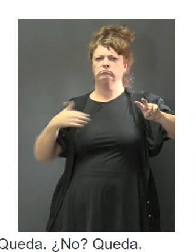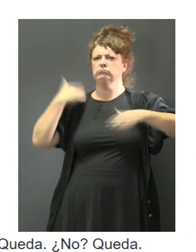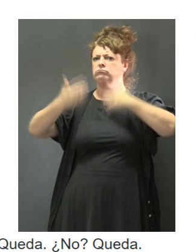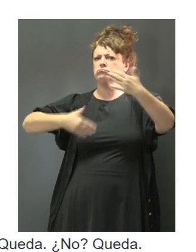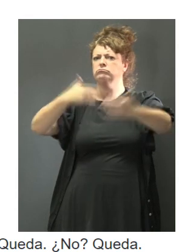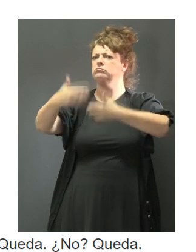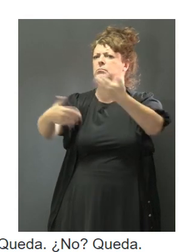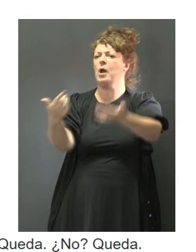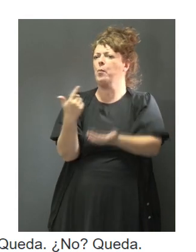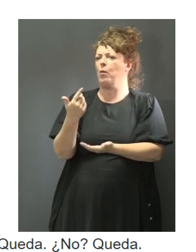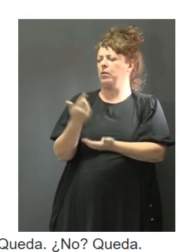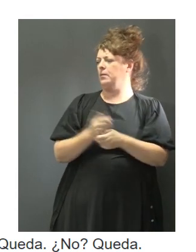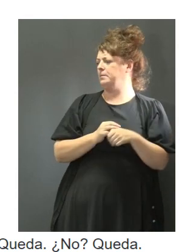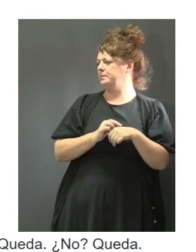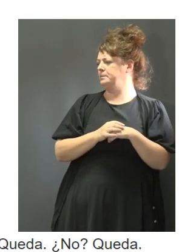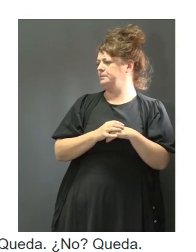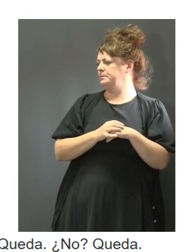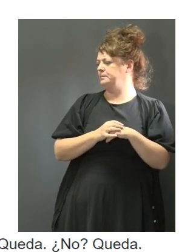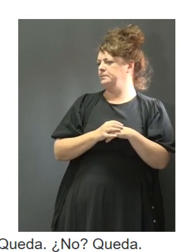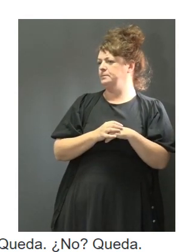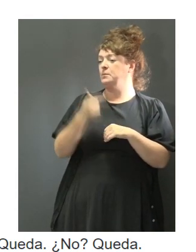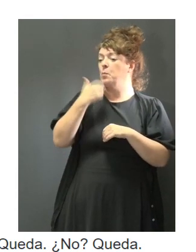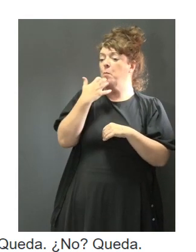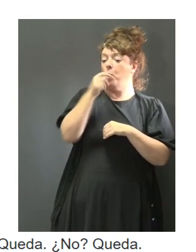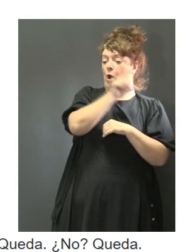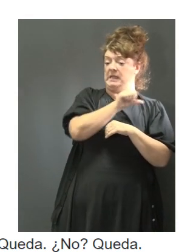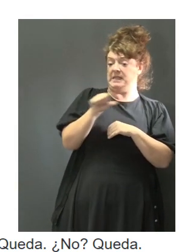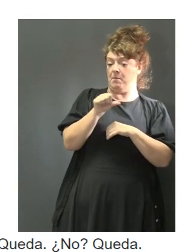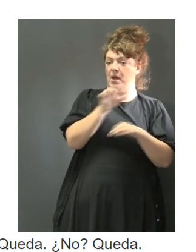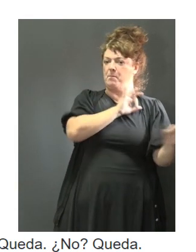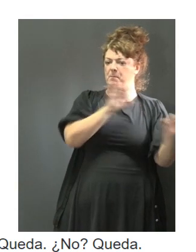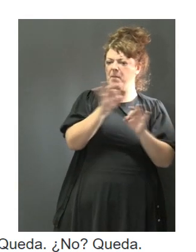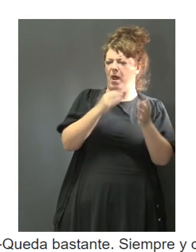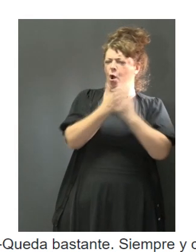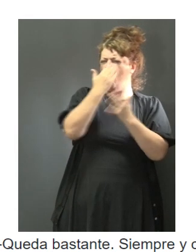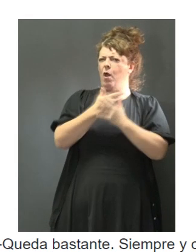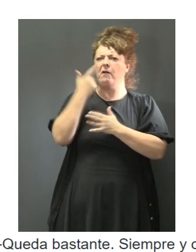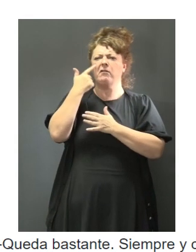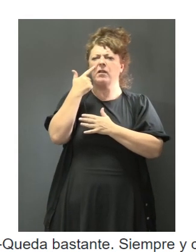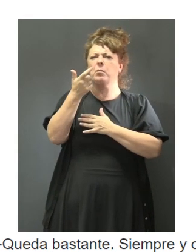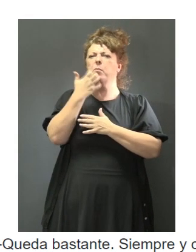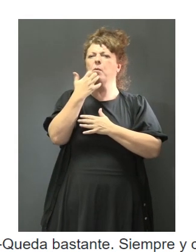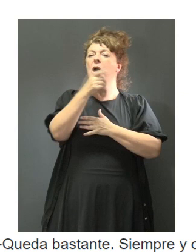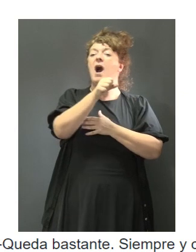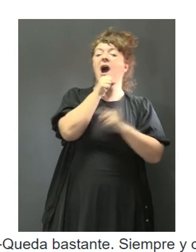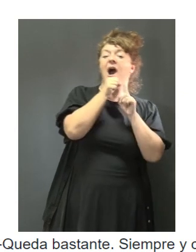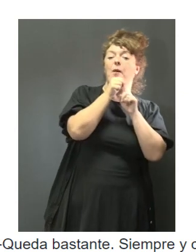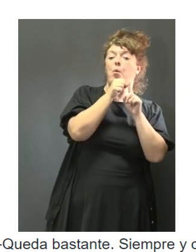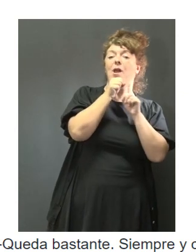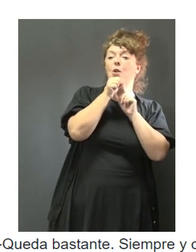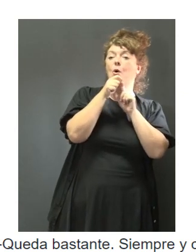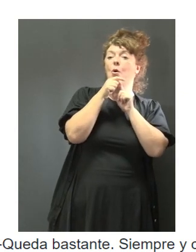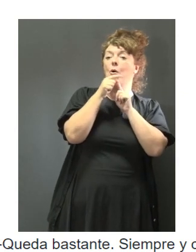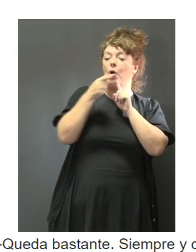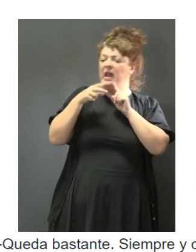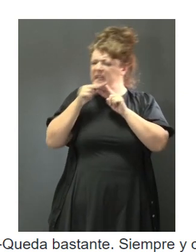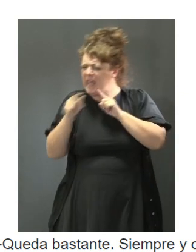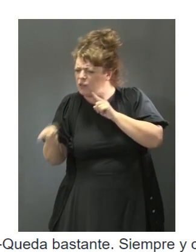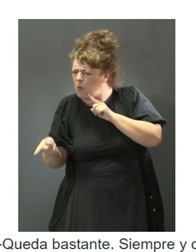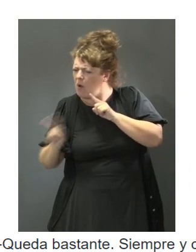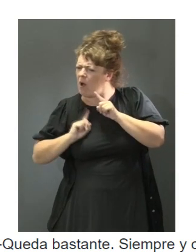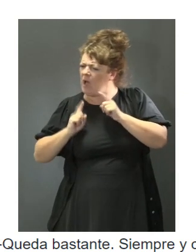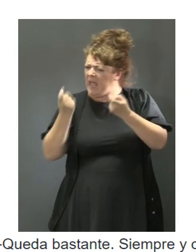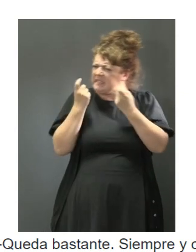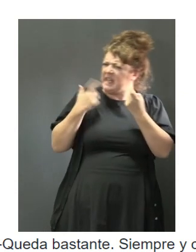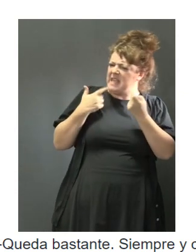evolucionando, porque como bien dices, esta semana preparando la jornada vi que un abuelo le pidió a su nieto que le enseñara a jugar a